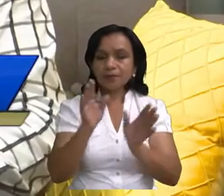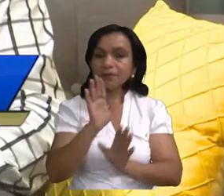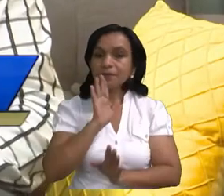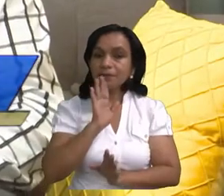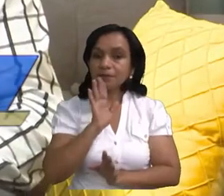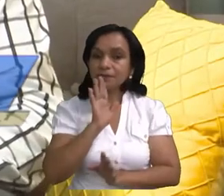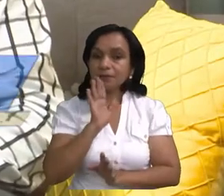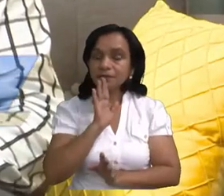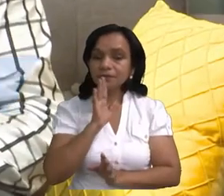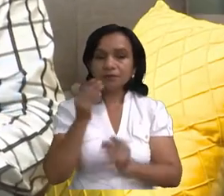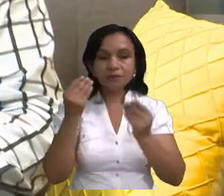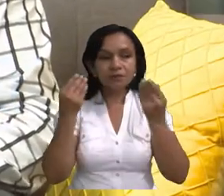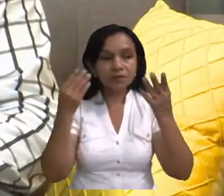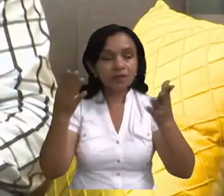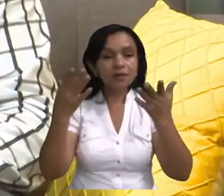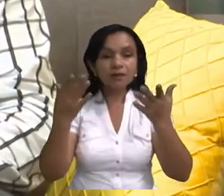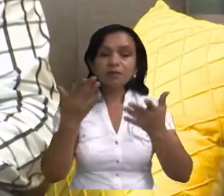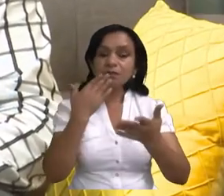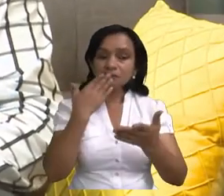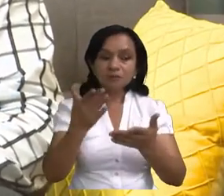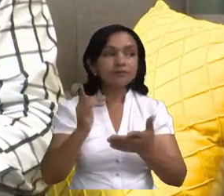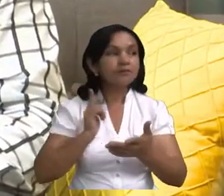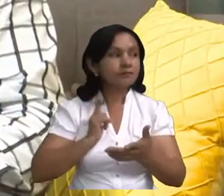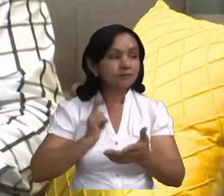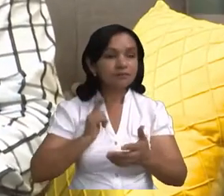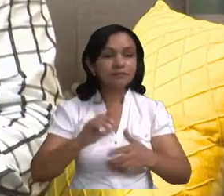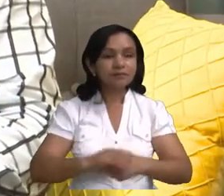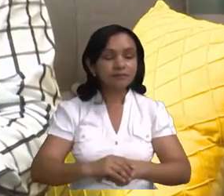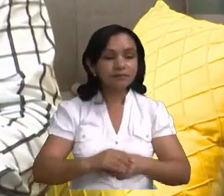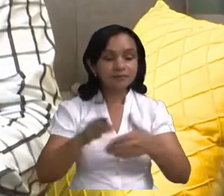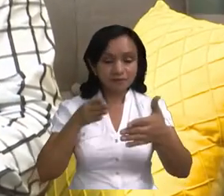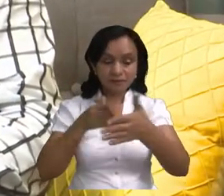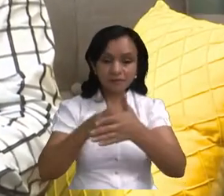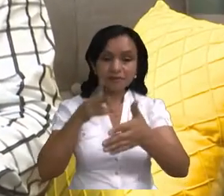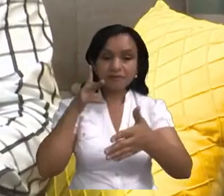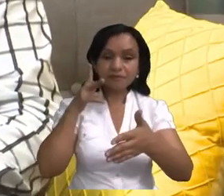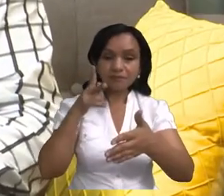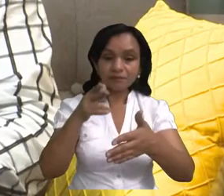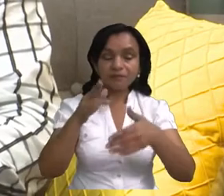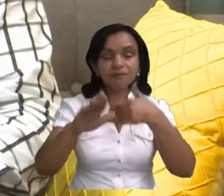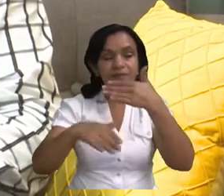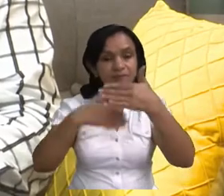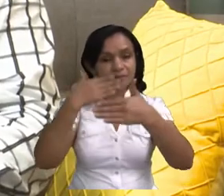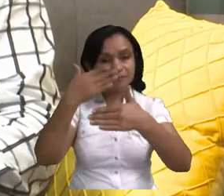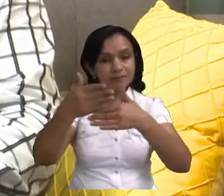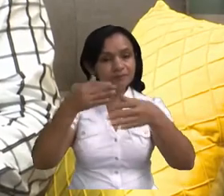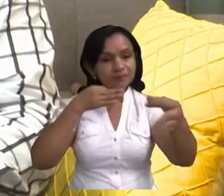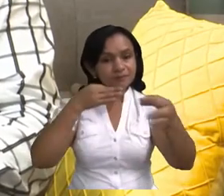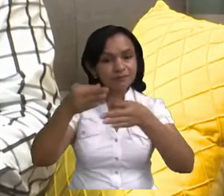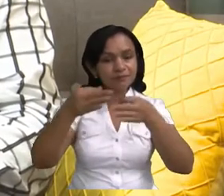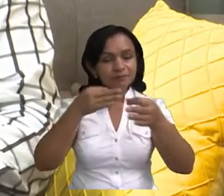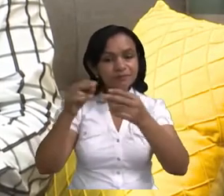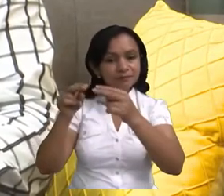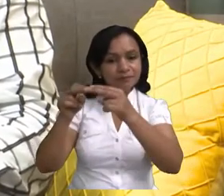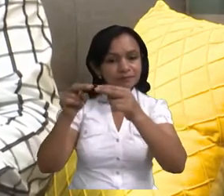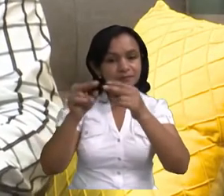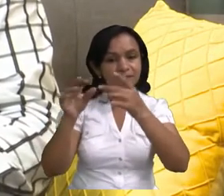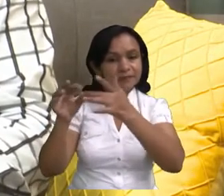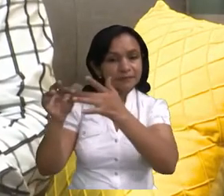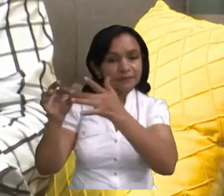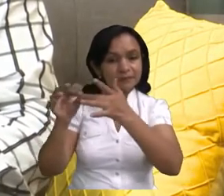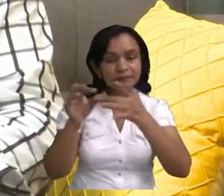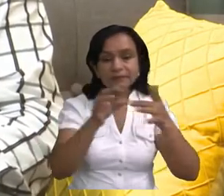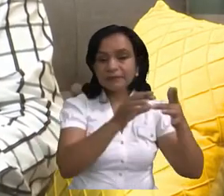Pero también con muchas conquistas alcanzadas ya por, sí, nuestro pueblo. Hacemos una breve pausa y al volver quisiera que nos hablara de esa vinculación especial que